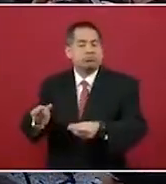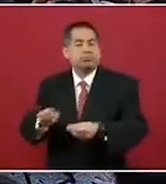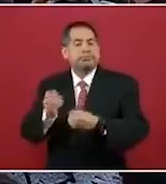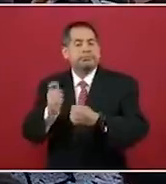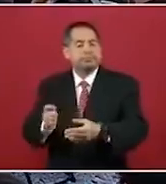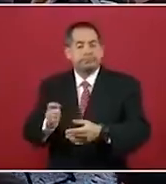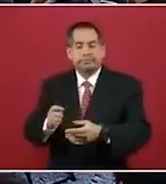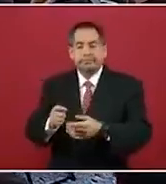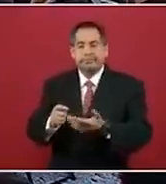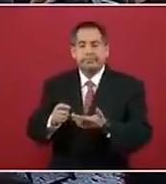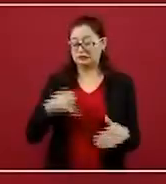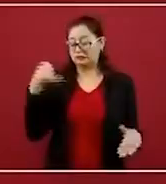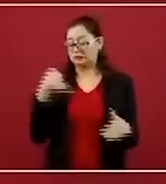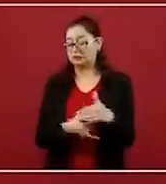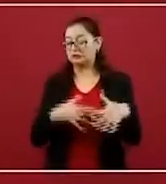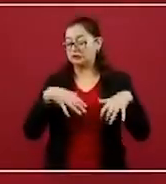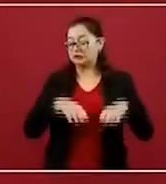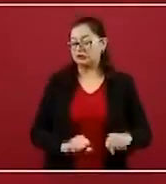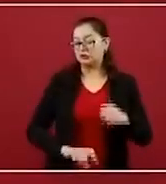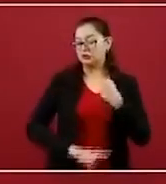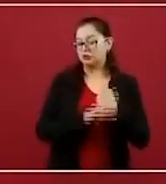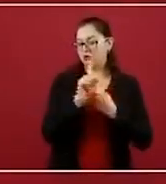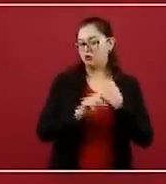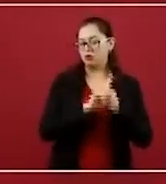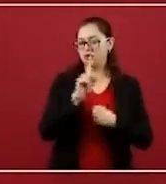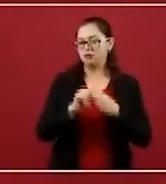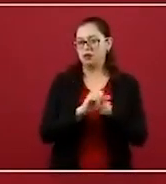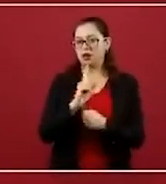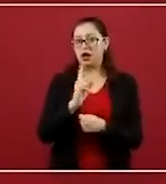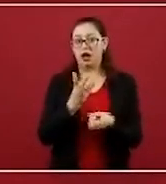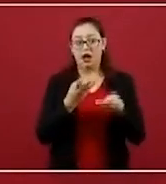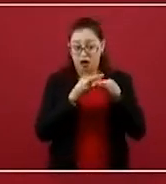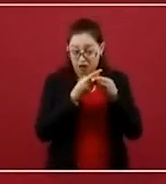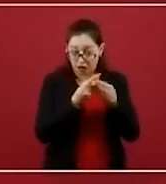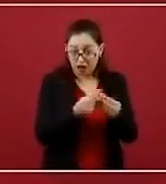la resistencia y el sabotaje. No se ha